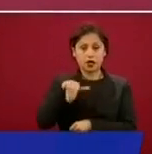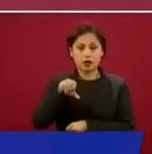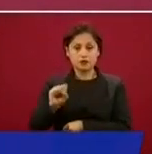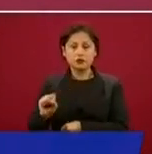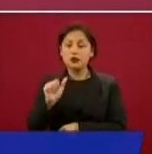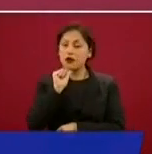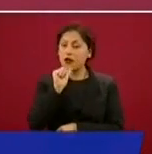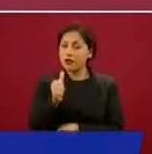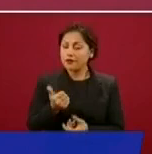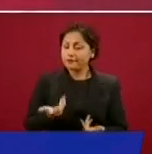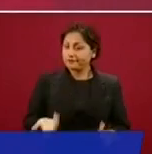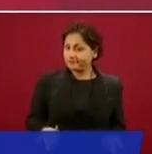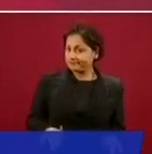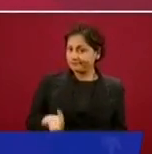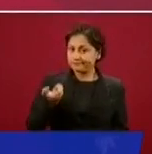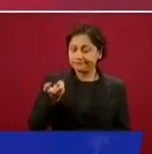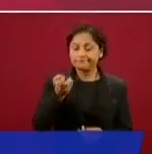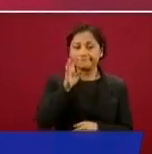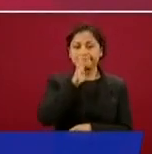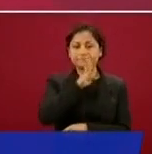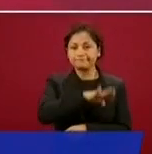y